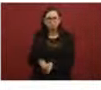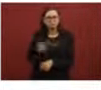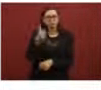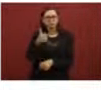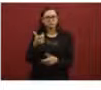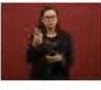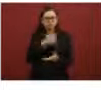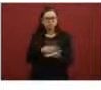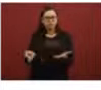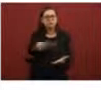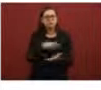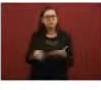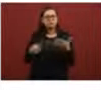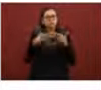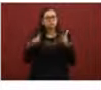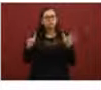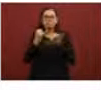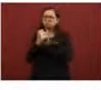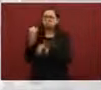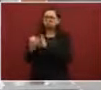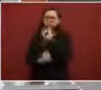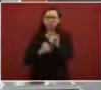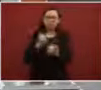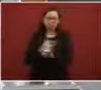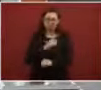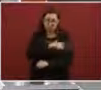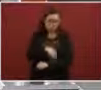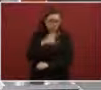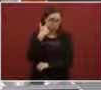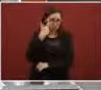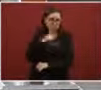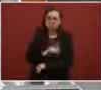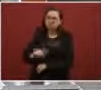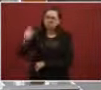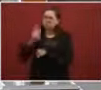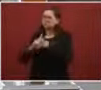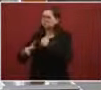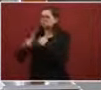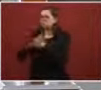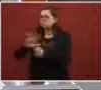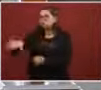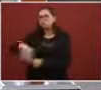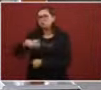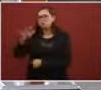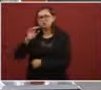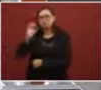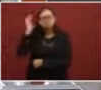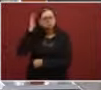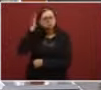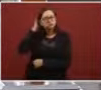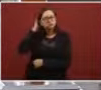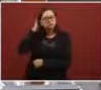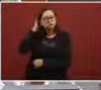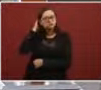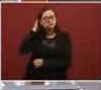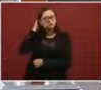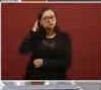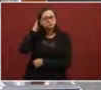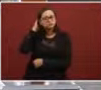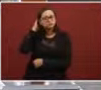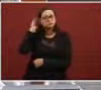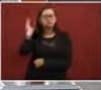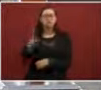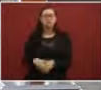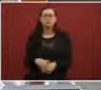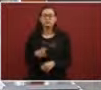la compra abierta internacional. Por primera vez, en una forma directa, en enunciado siempre lo ha